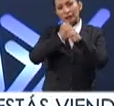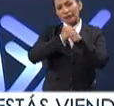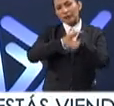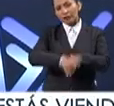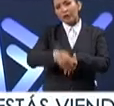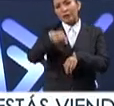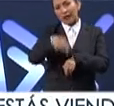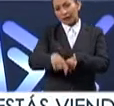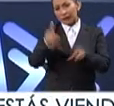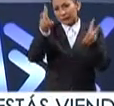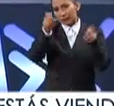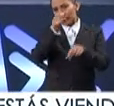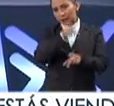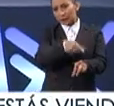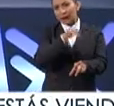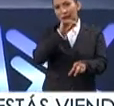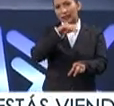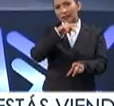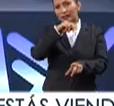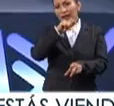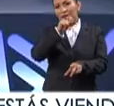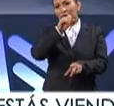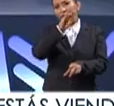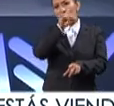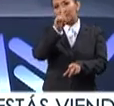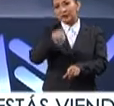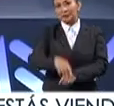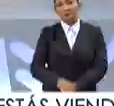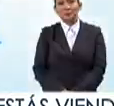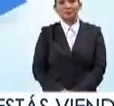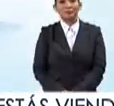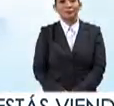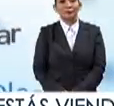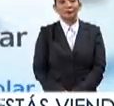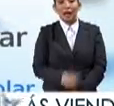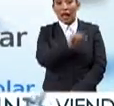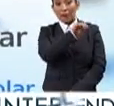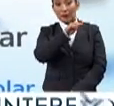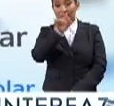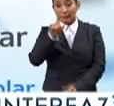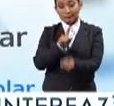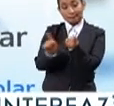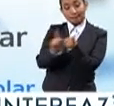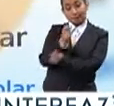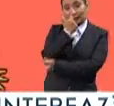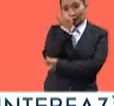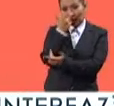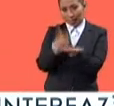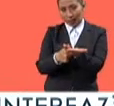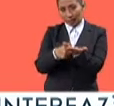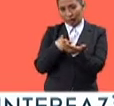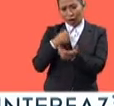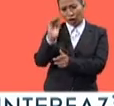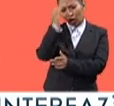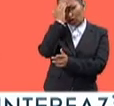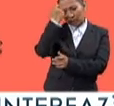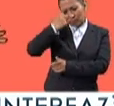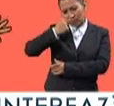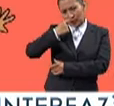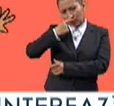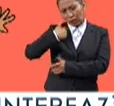información al respecto esto es interfaz el abc de la convivencia escolar autoconocimiento